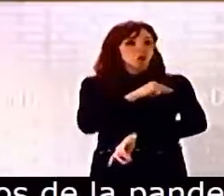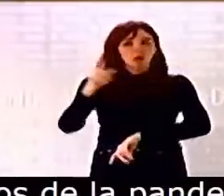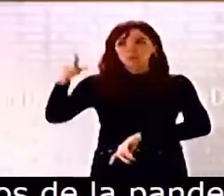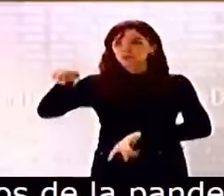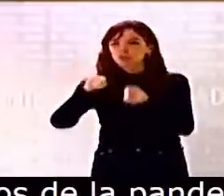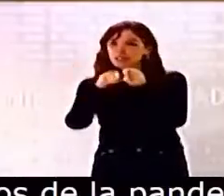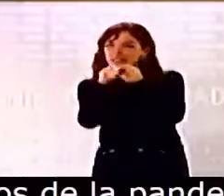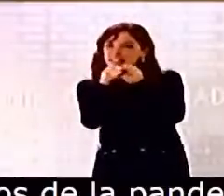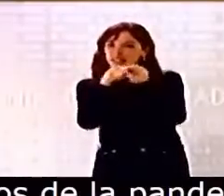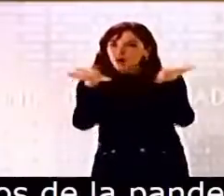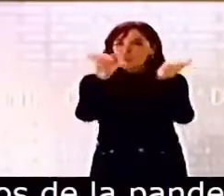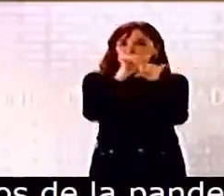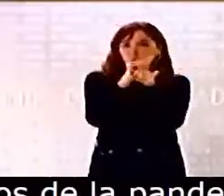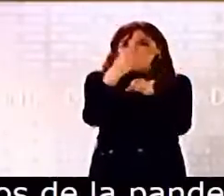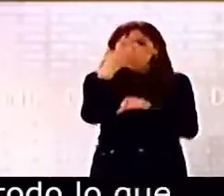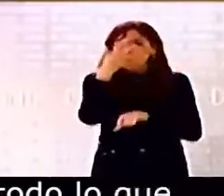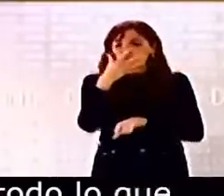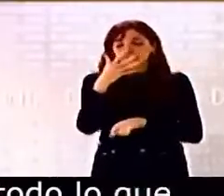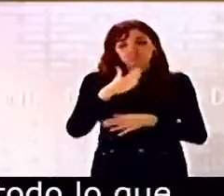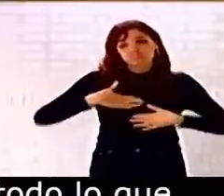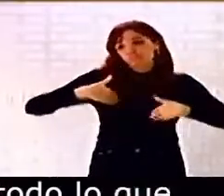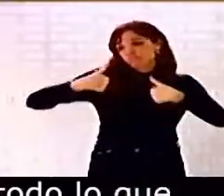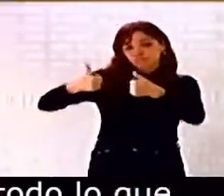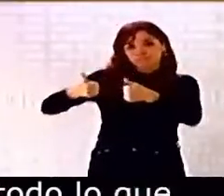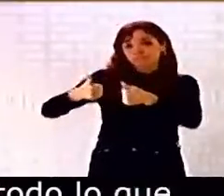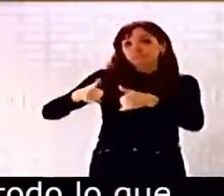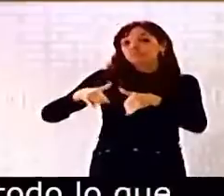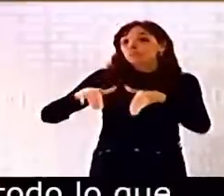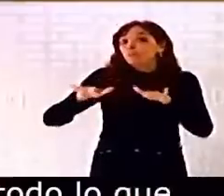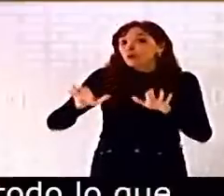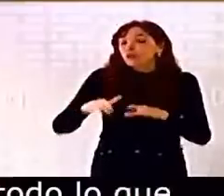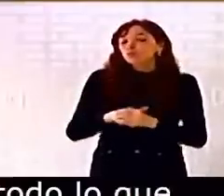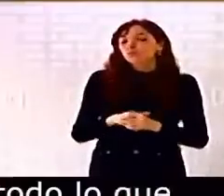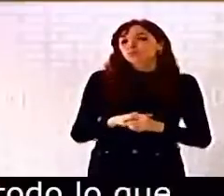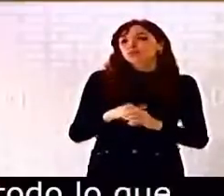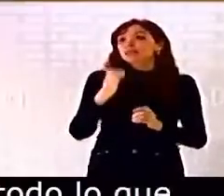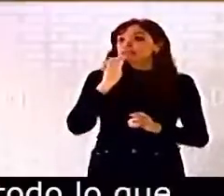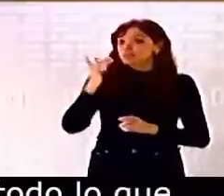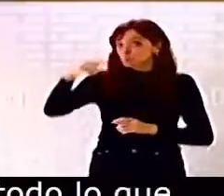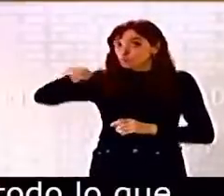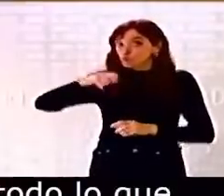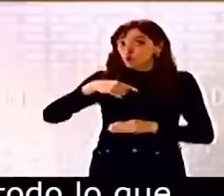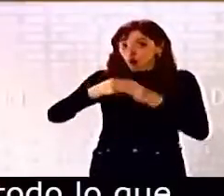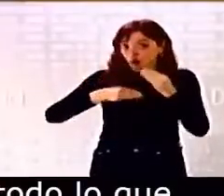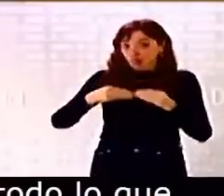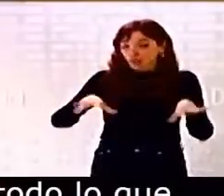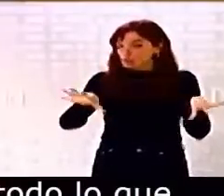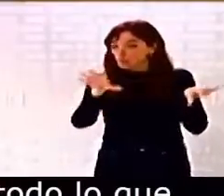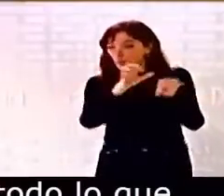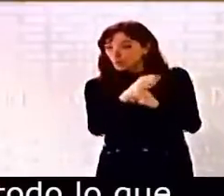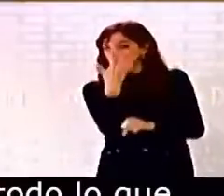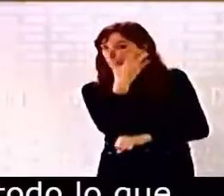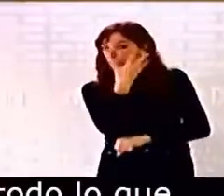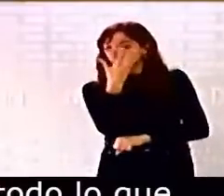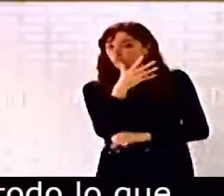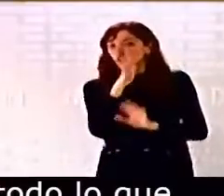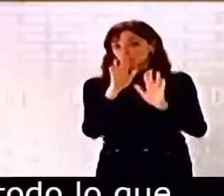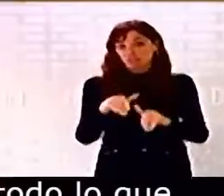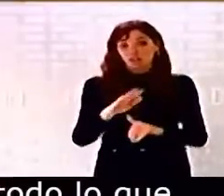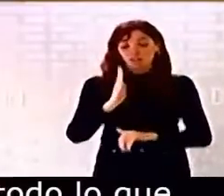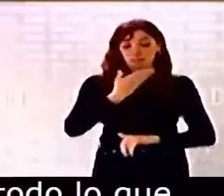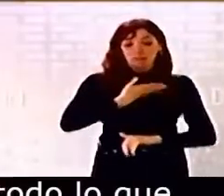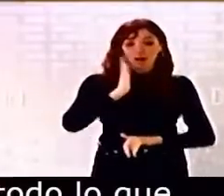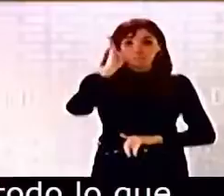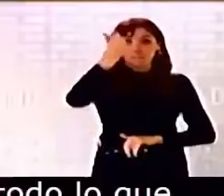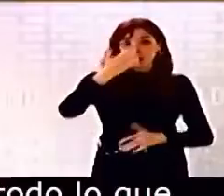queramos, pero que de hacerlo es tirarnos piedras contra nuestro